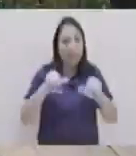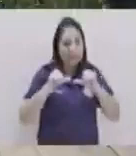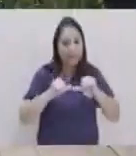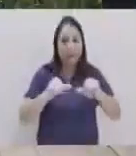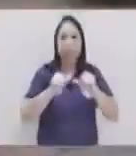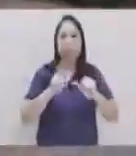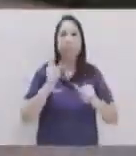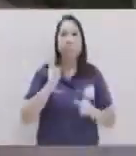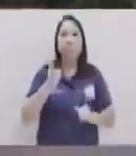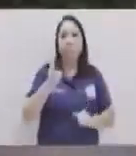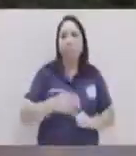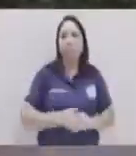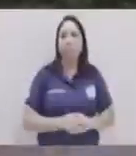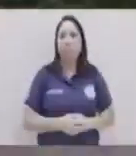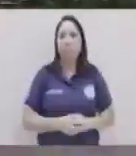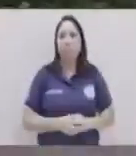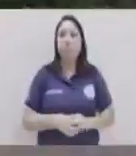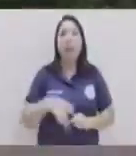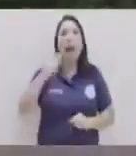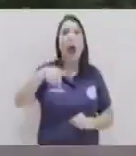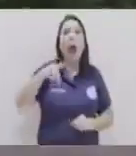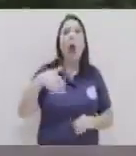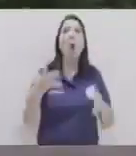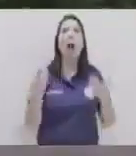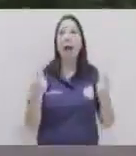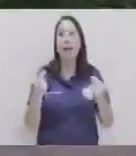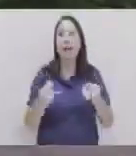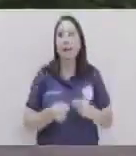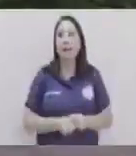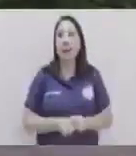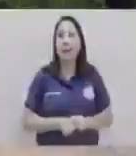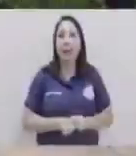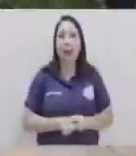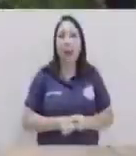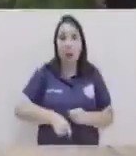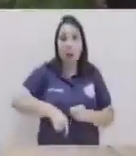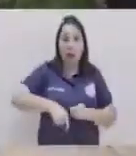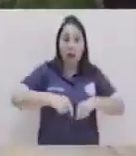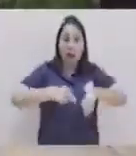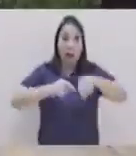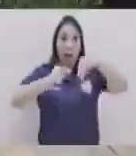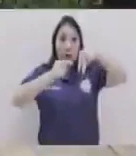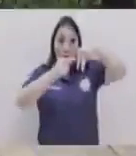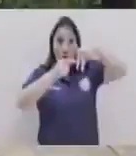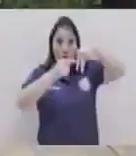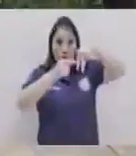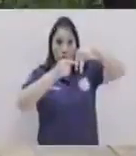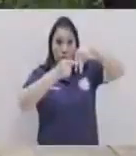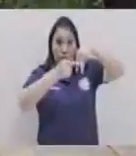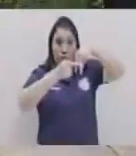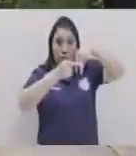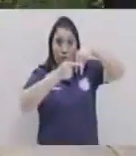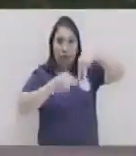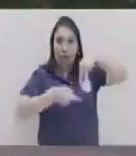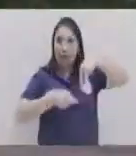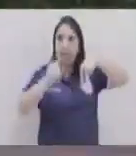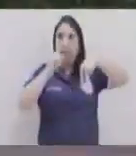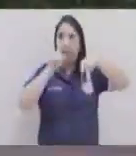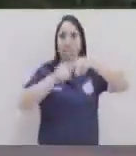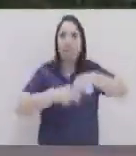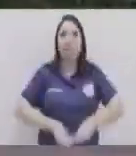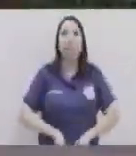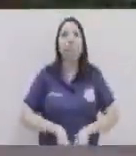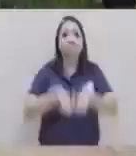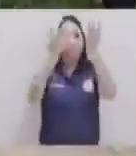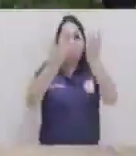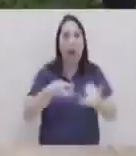secuencia. Ahora lo realizo de rodillas y lo mismo, tiene que pasar el balón sobre el lazo, en este caso sobre